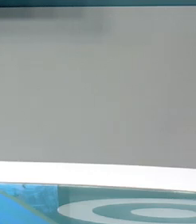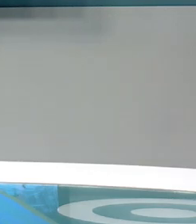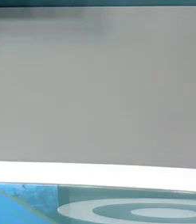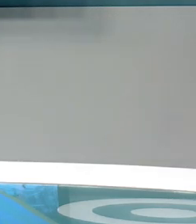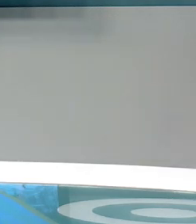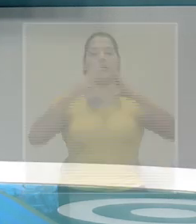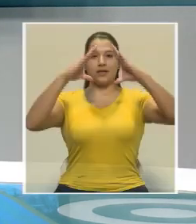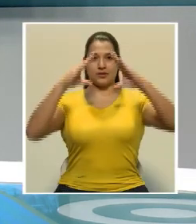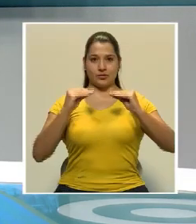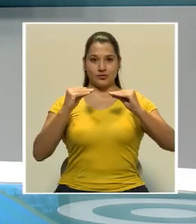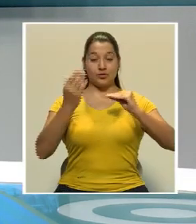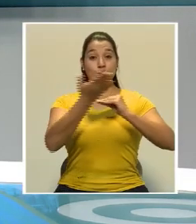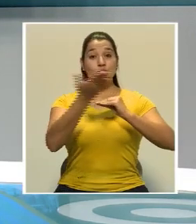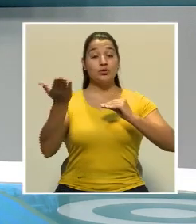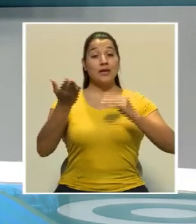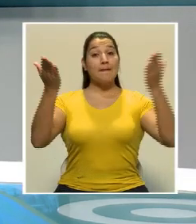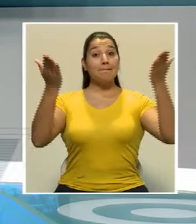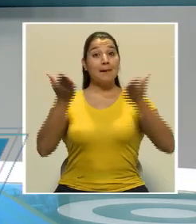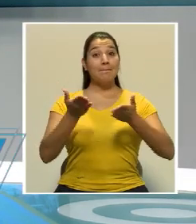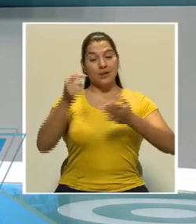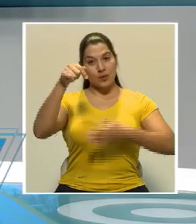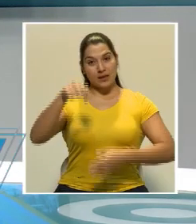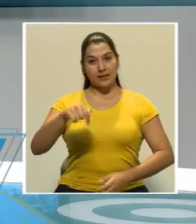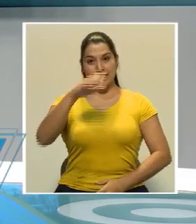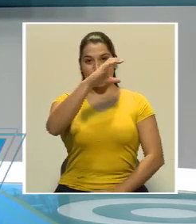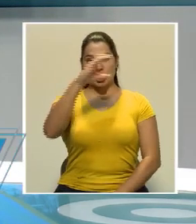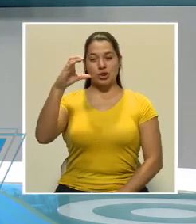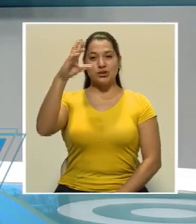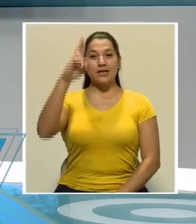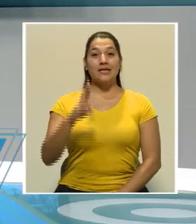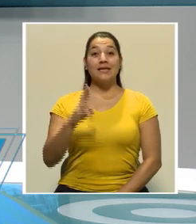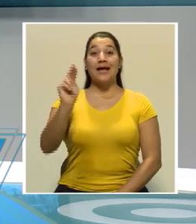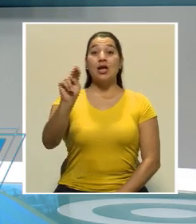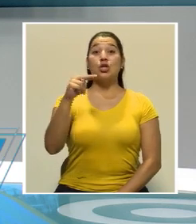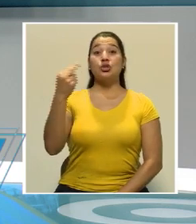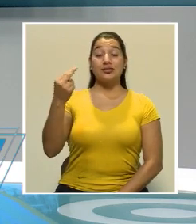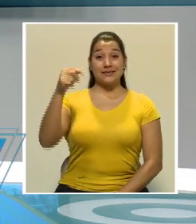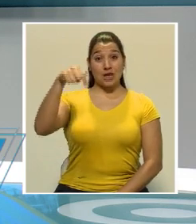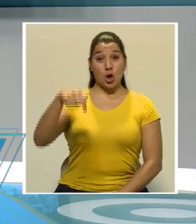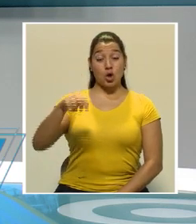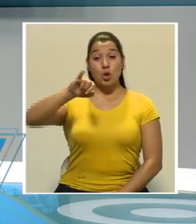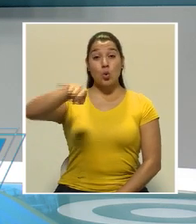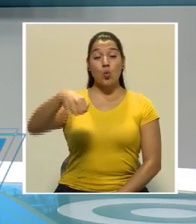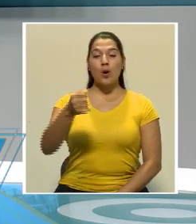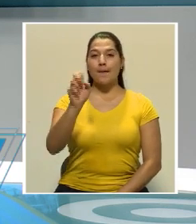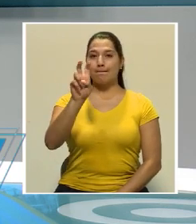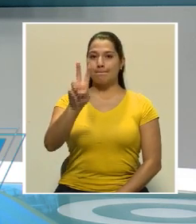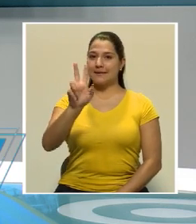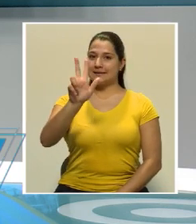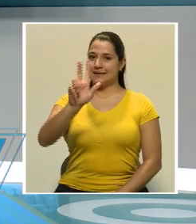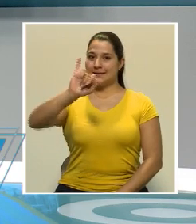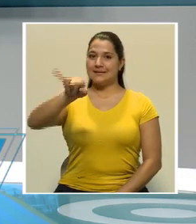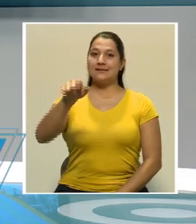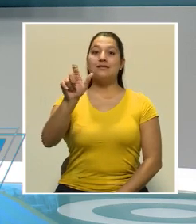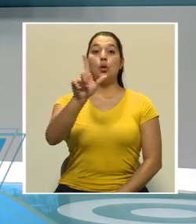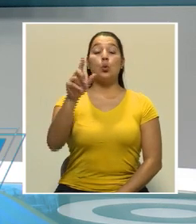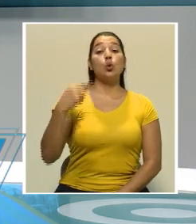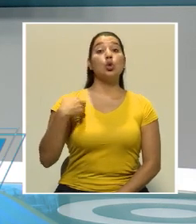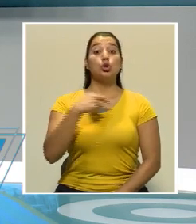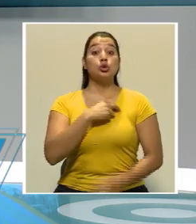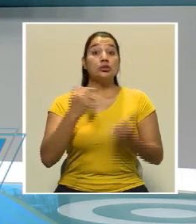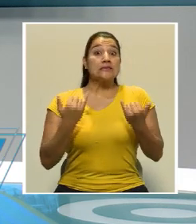Buenas noches, bienvenidos a la edición estelar de Costa Rica Noticias de este jueves 23 de julio.